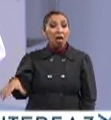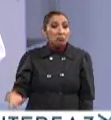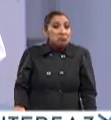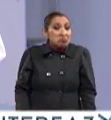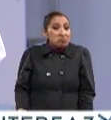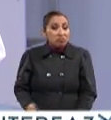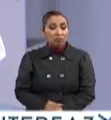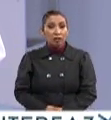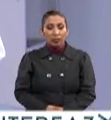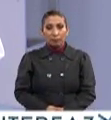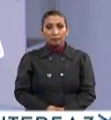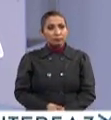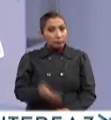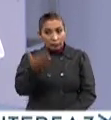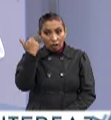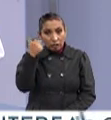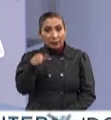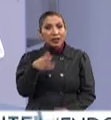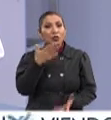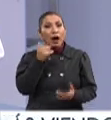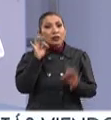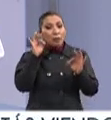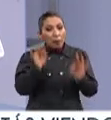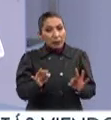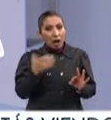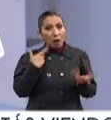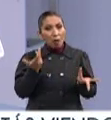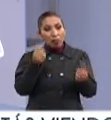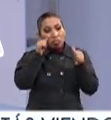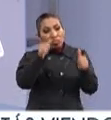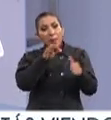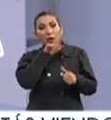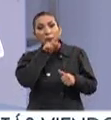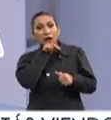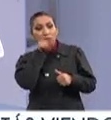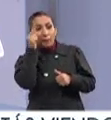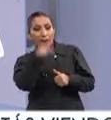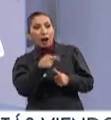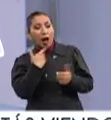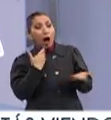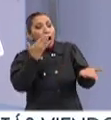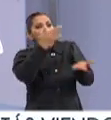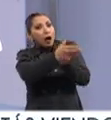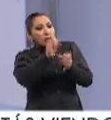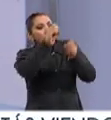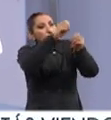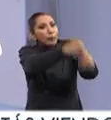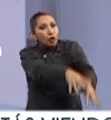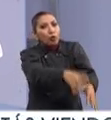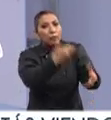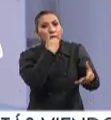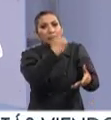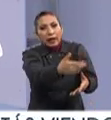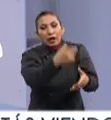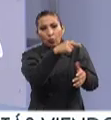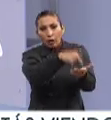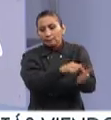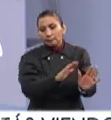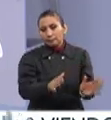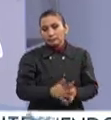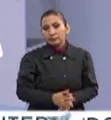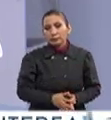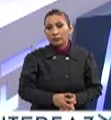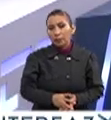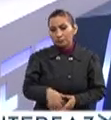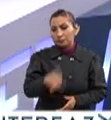basura, y sobre todo que no tienen la debida ocupación y preocupación de hacer el manejo adecuado, ¿no? Porque